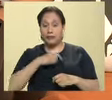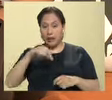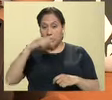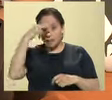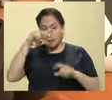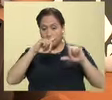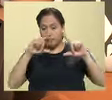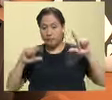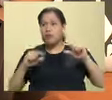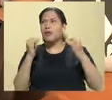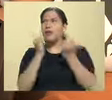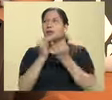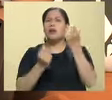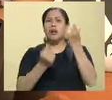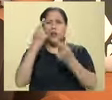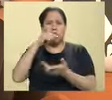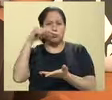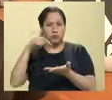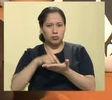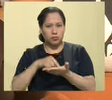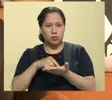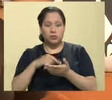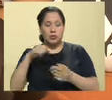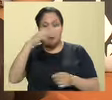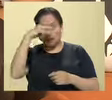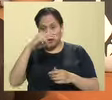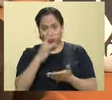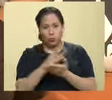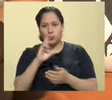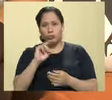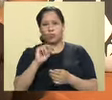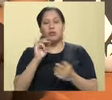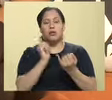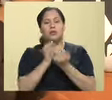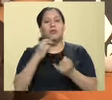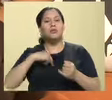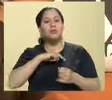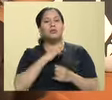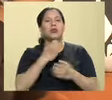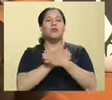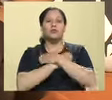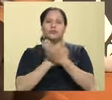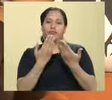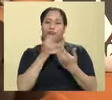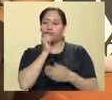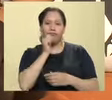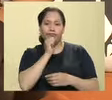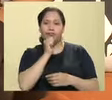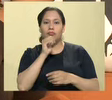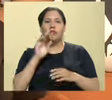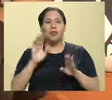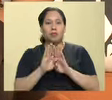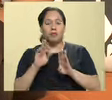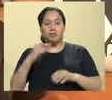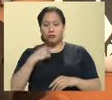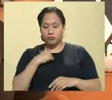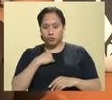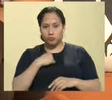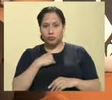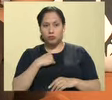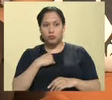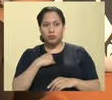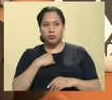México, como en muchas partes del mundo, porque no es nada más en México, tenemos la pésima educación de movernos a través